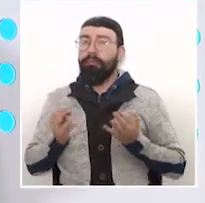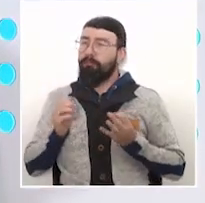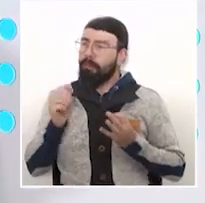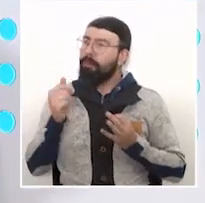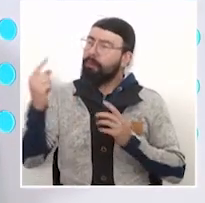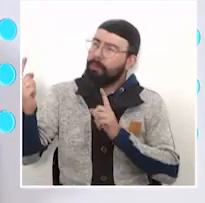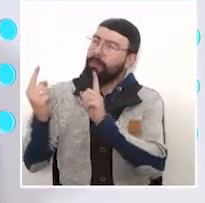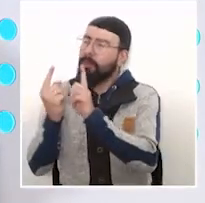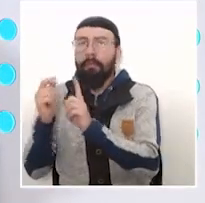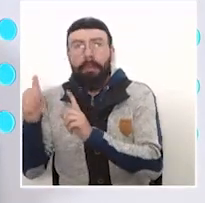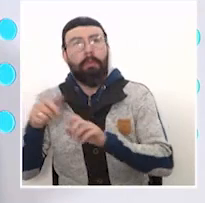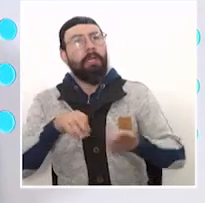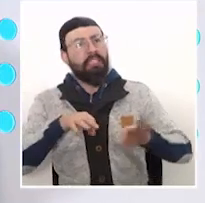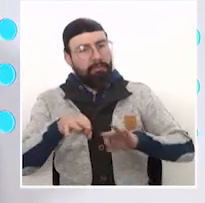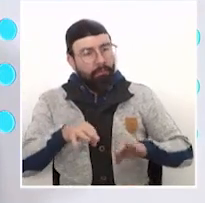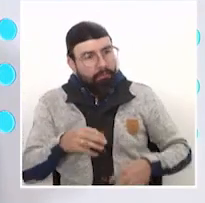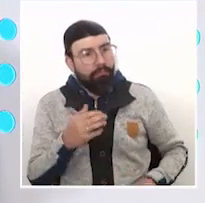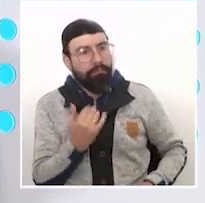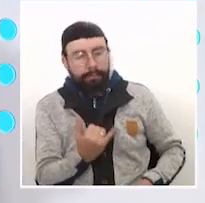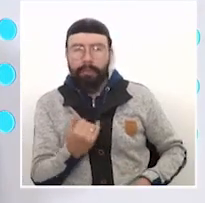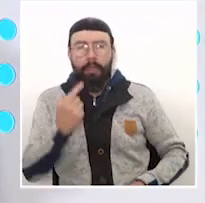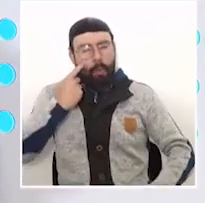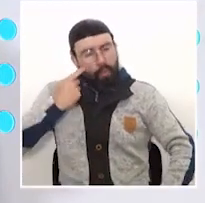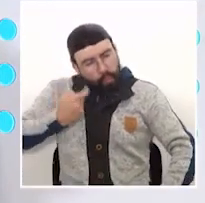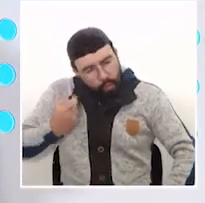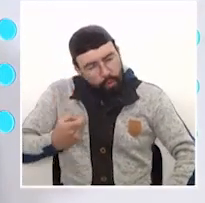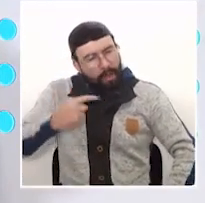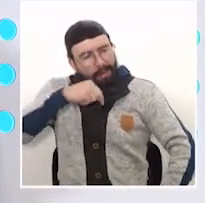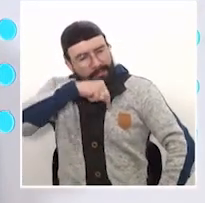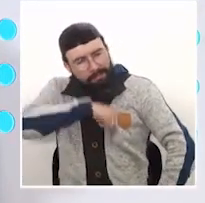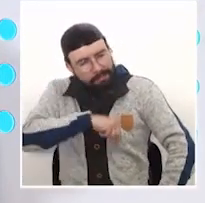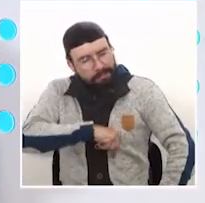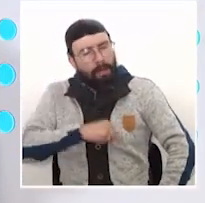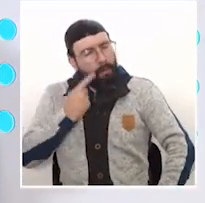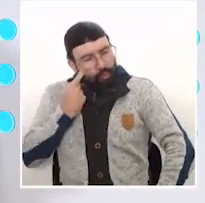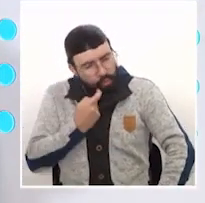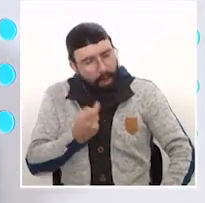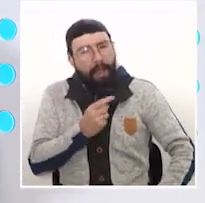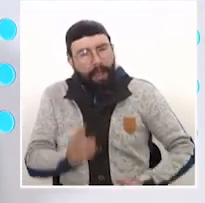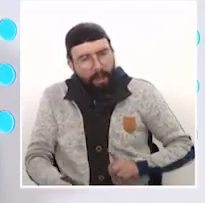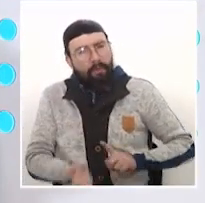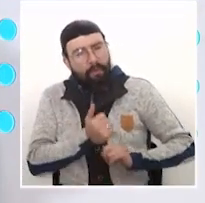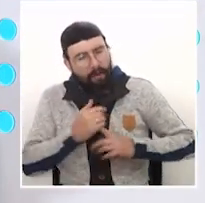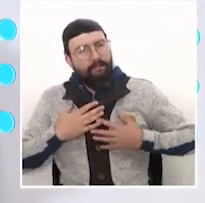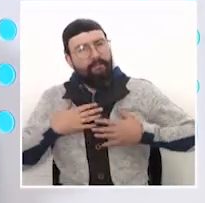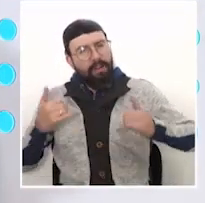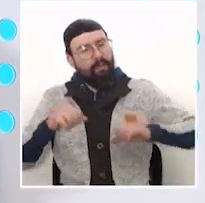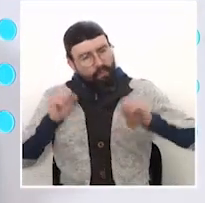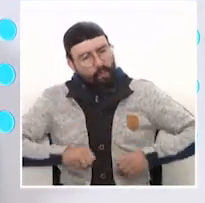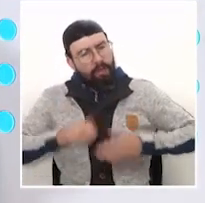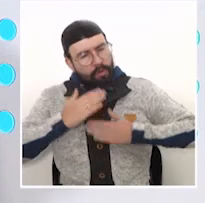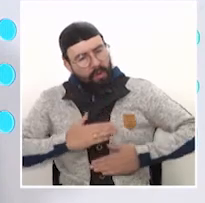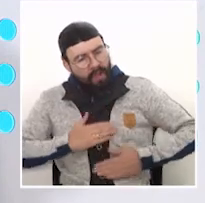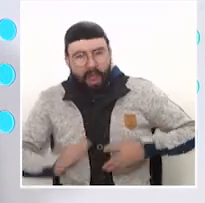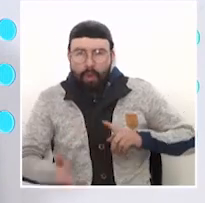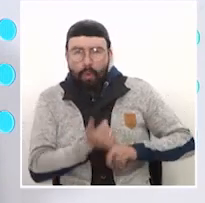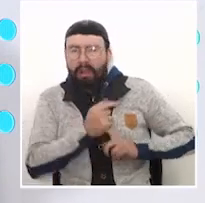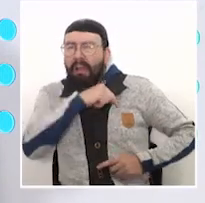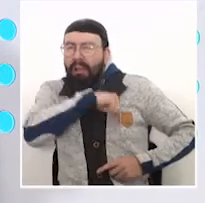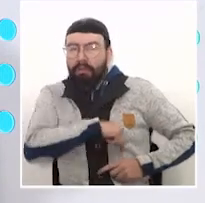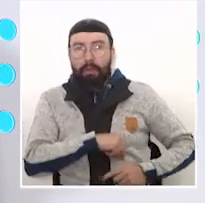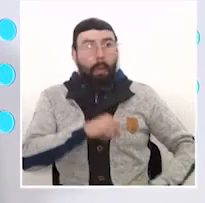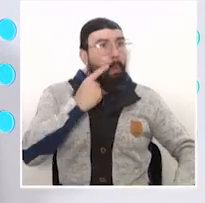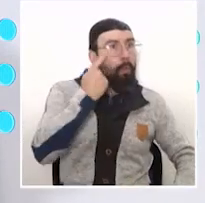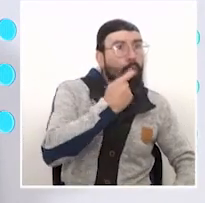adentro y no hacia afuera en la búsqueda de la felicidad y de la tranquilidad. En este mundo occidental y en